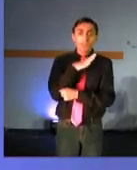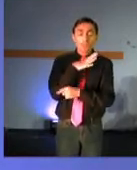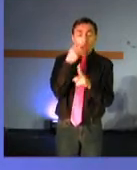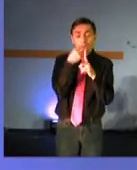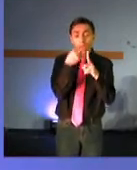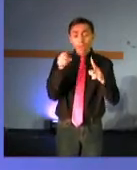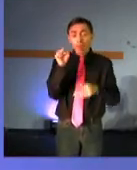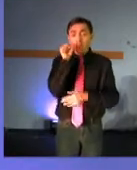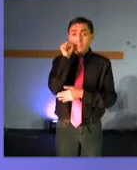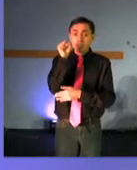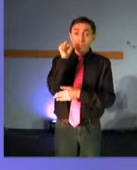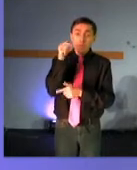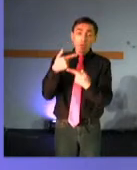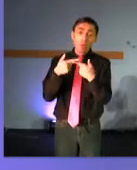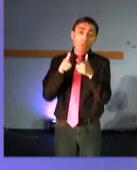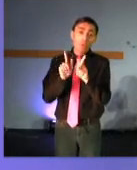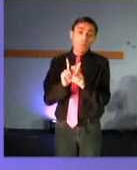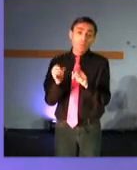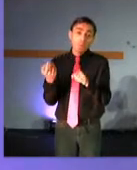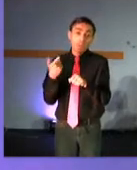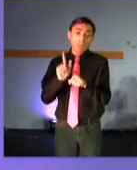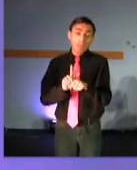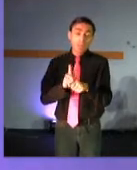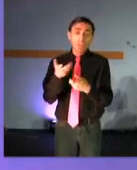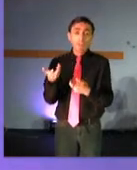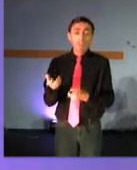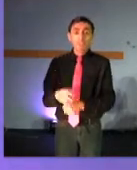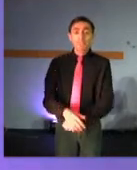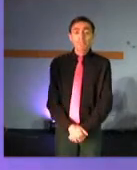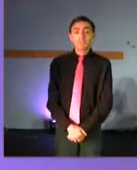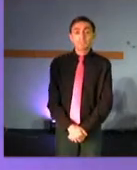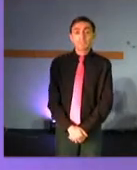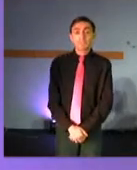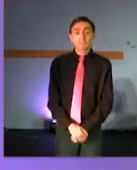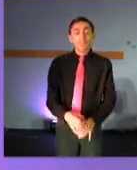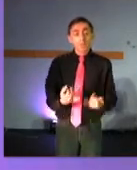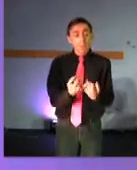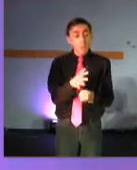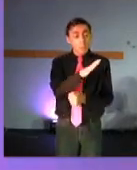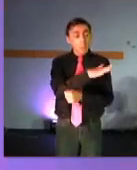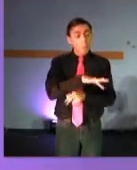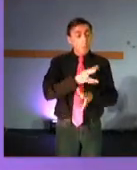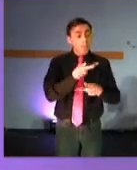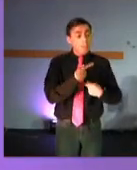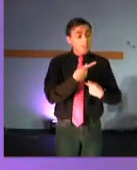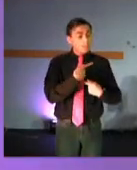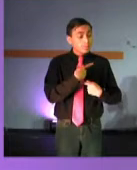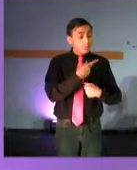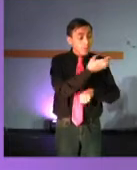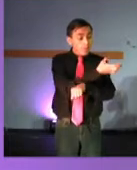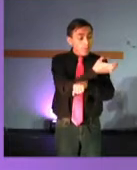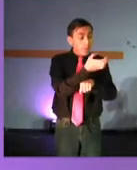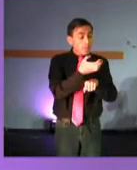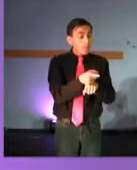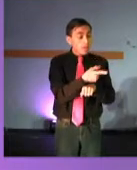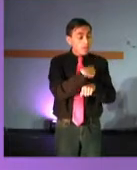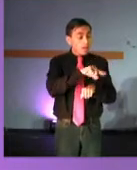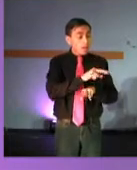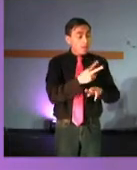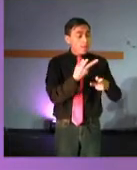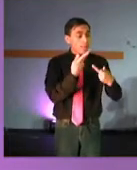el Partido Socialista, se organizaban los campesinos en las montañas